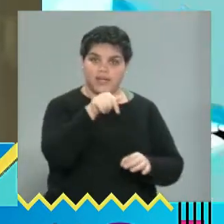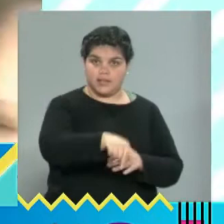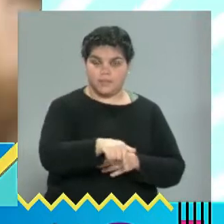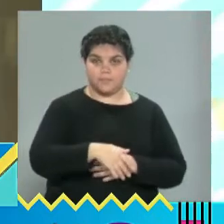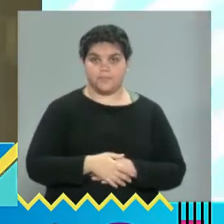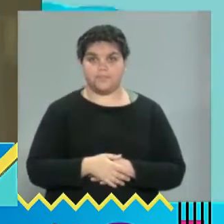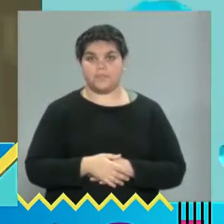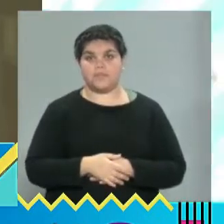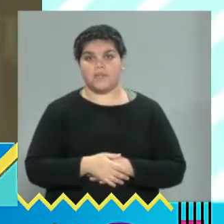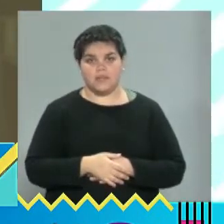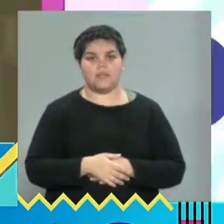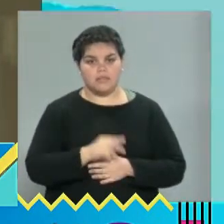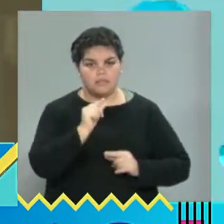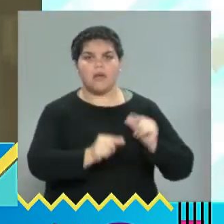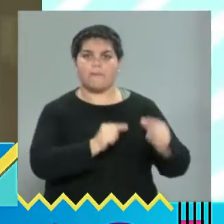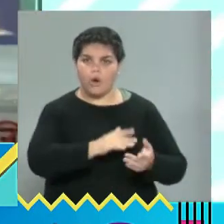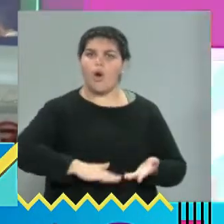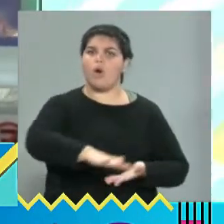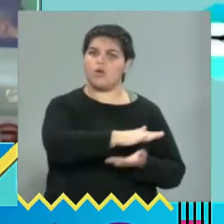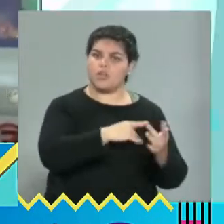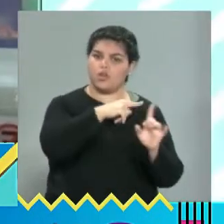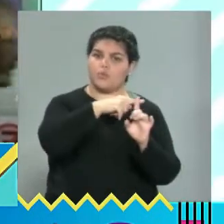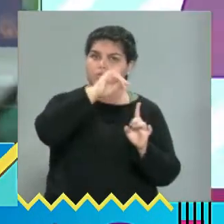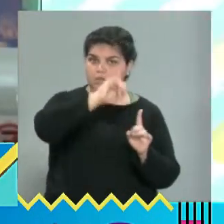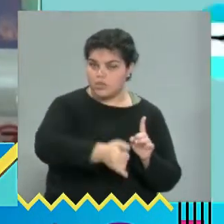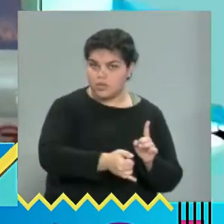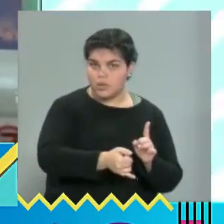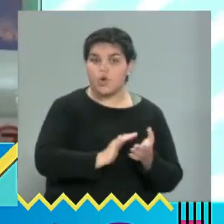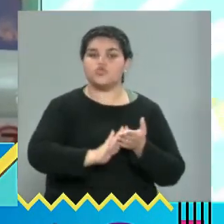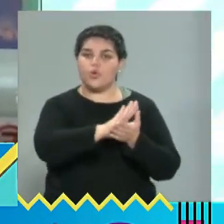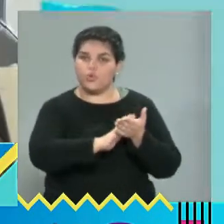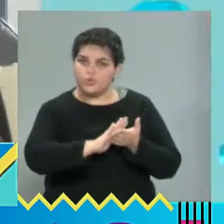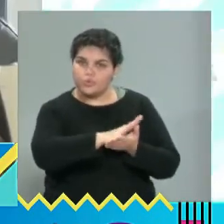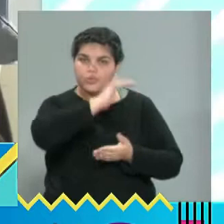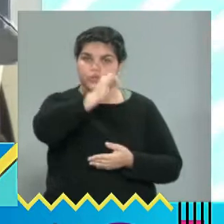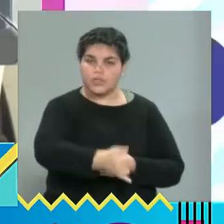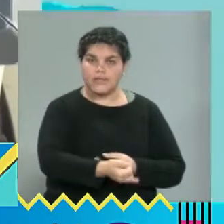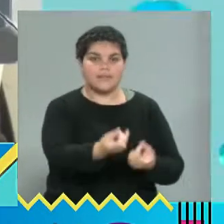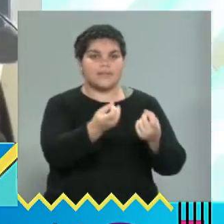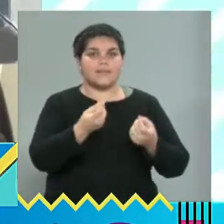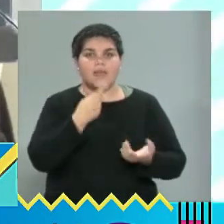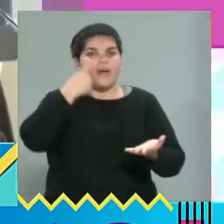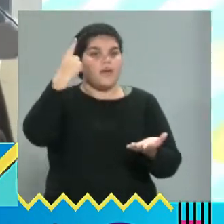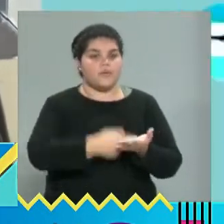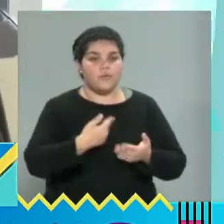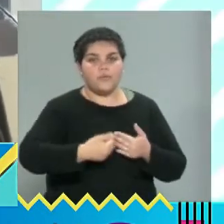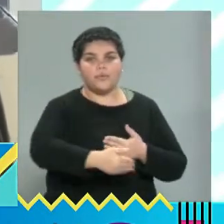hay contextos positivos con soluciones que se necesitan tomar en el corto plazo.